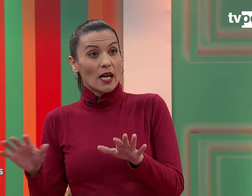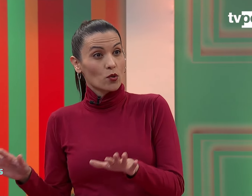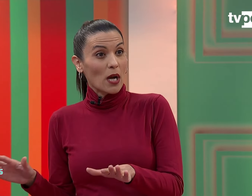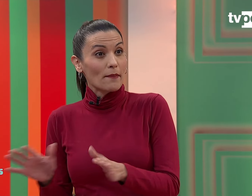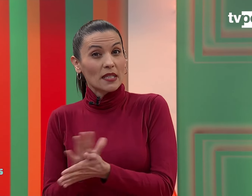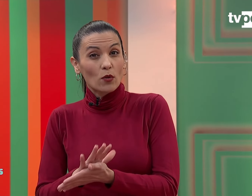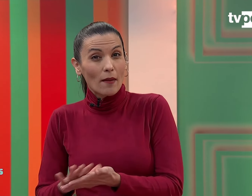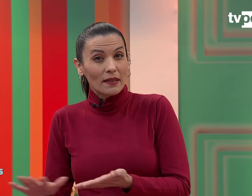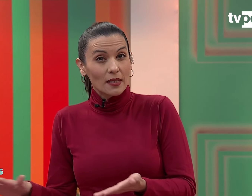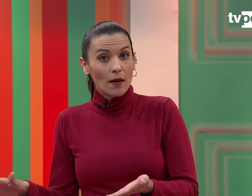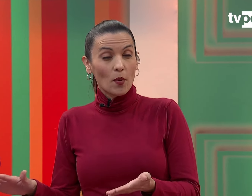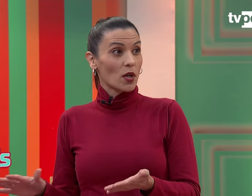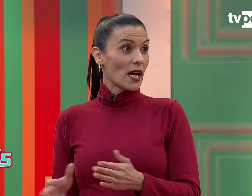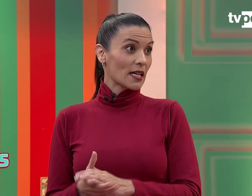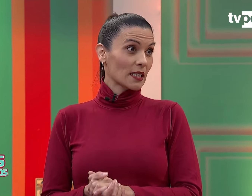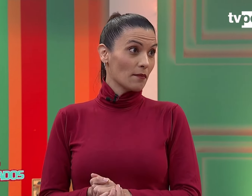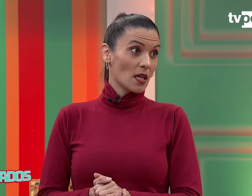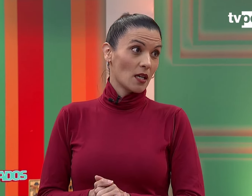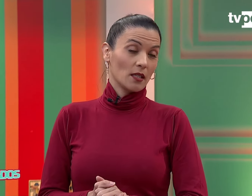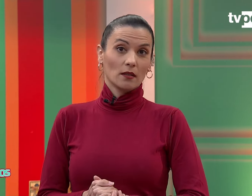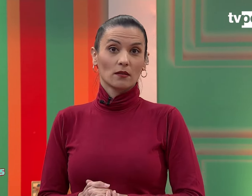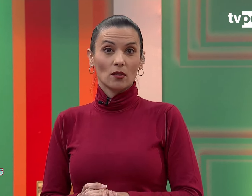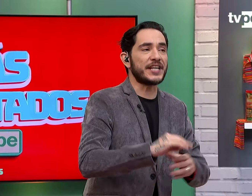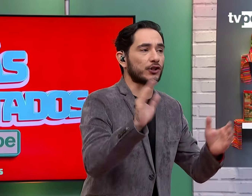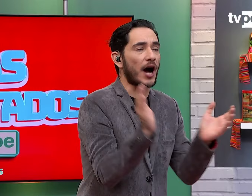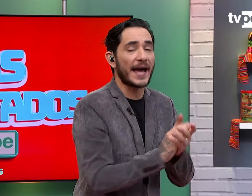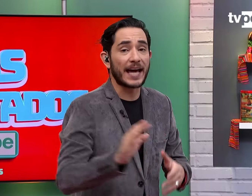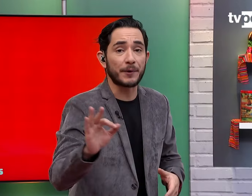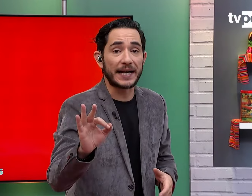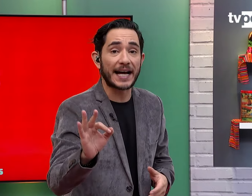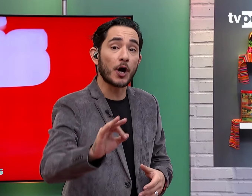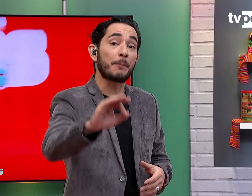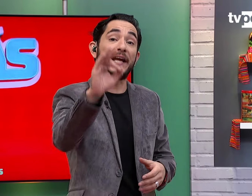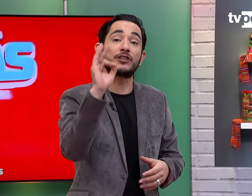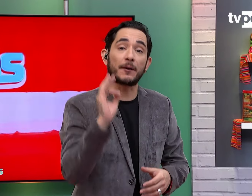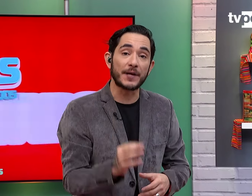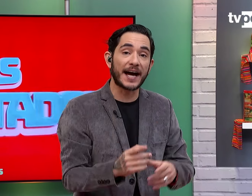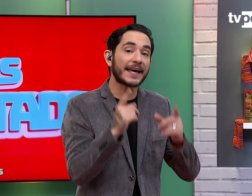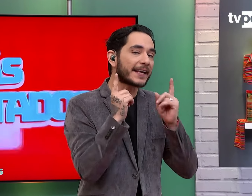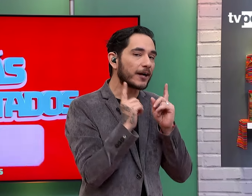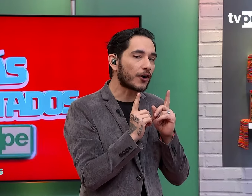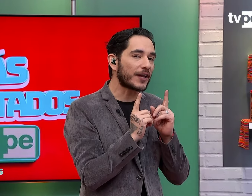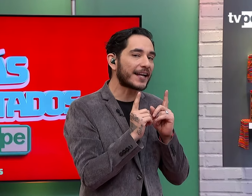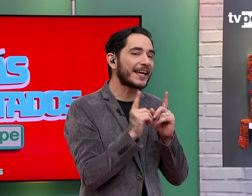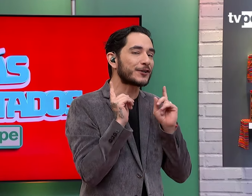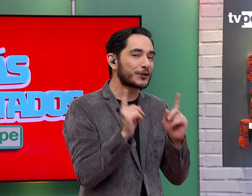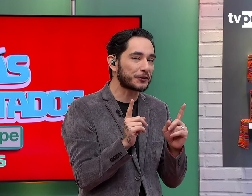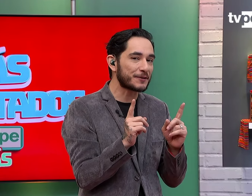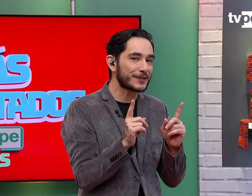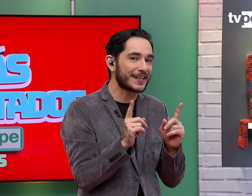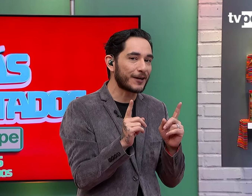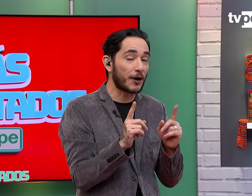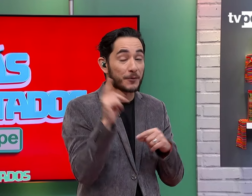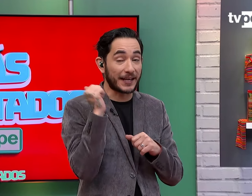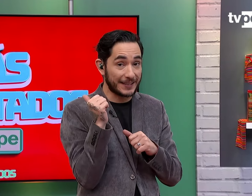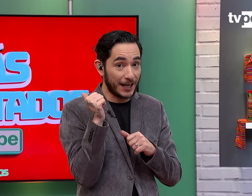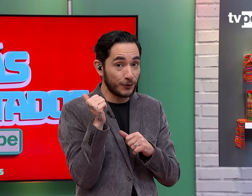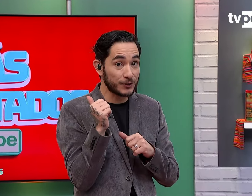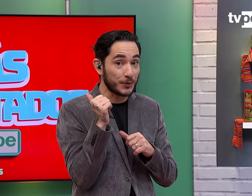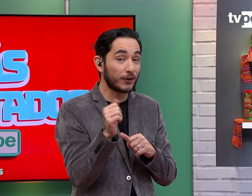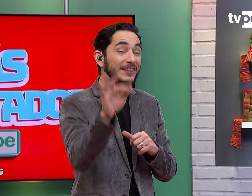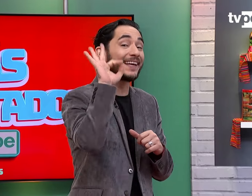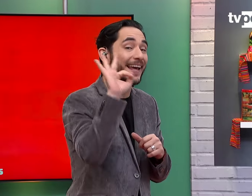verdad. Es que camita una mantita polar también. Eso es cierto, hay que abrigarnos, pero también hay que recordar que nosotros hemos celebrado, porque